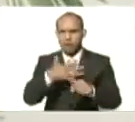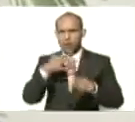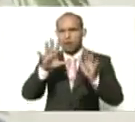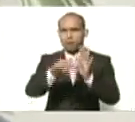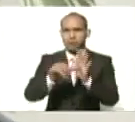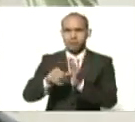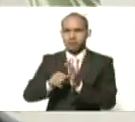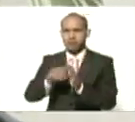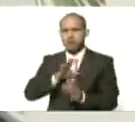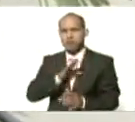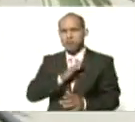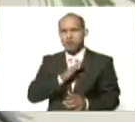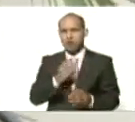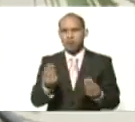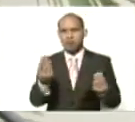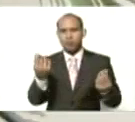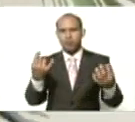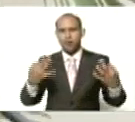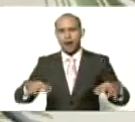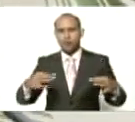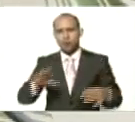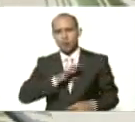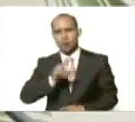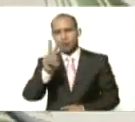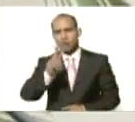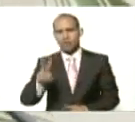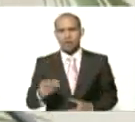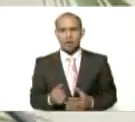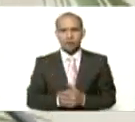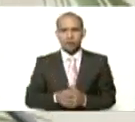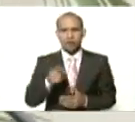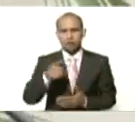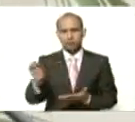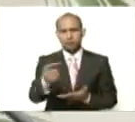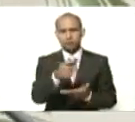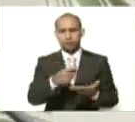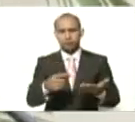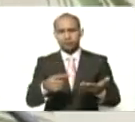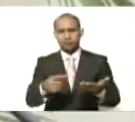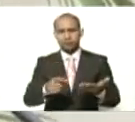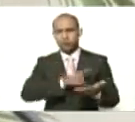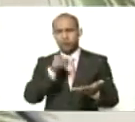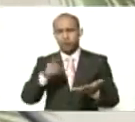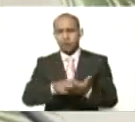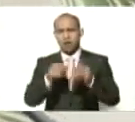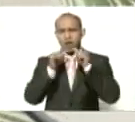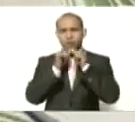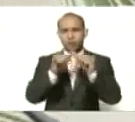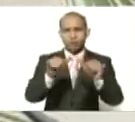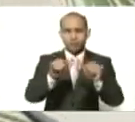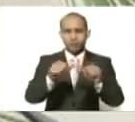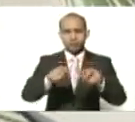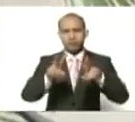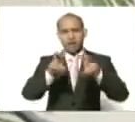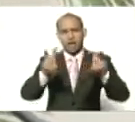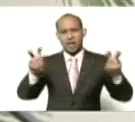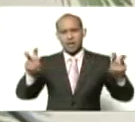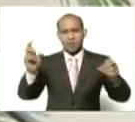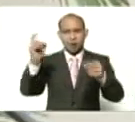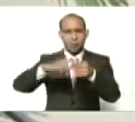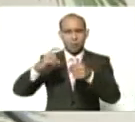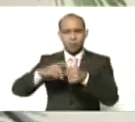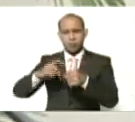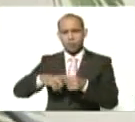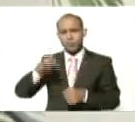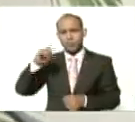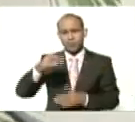los recursos naturales de Venezuela. Así que es una extraordinaria noticia también que nosotros estemos abordando ese ámbito